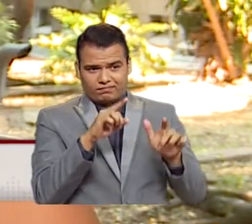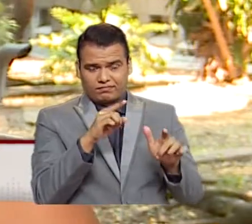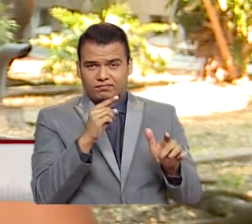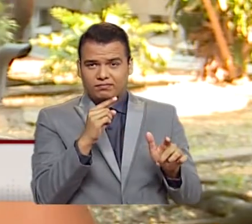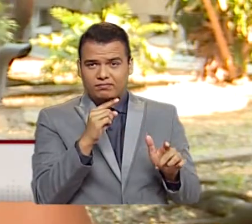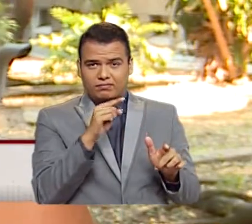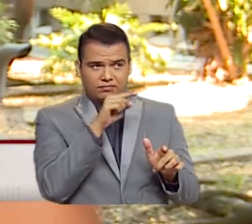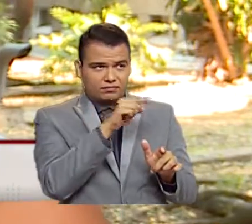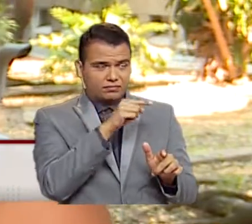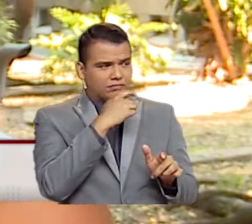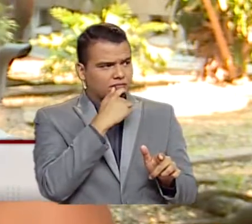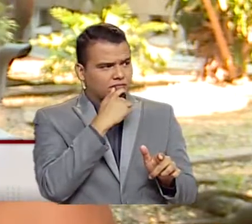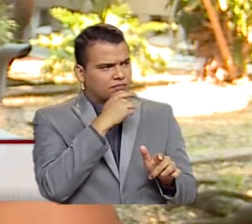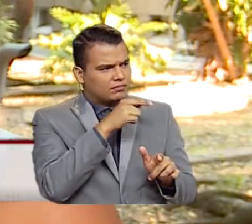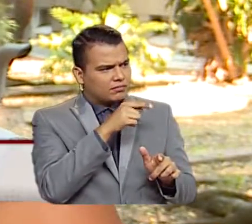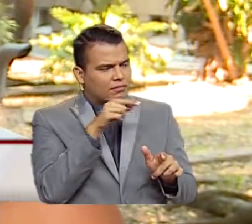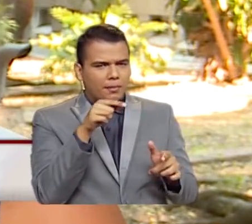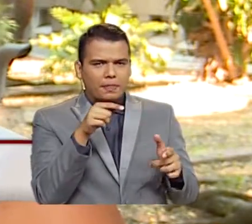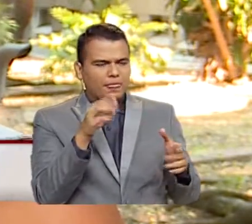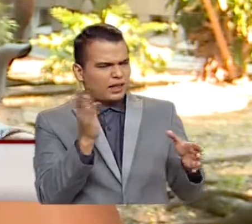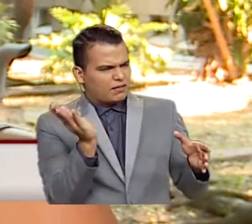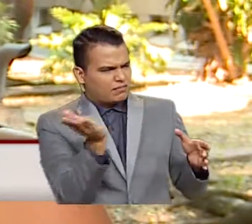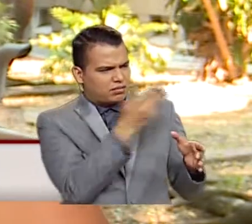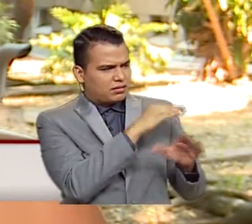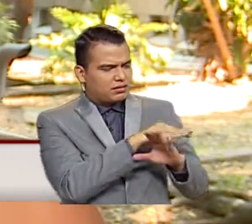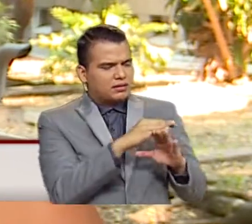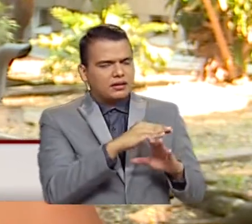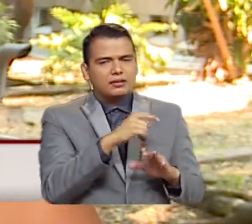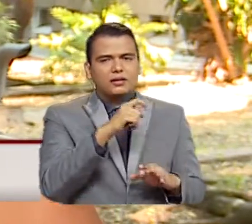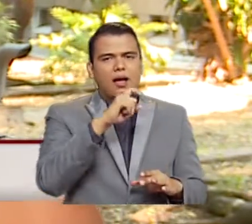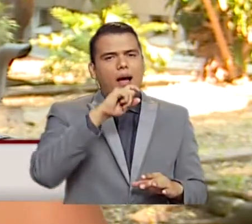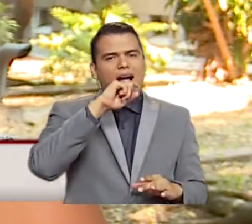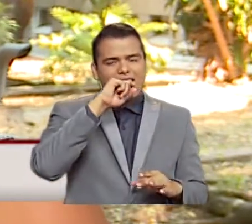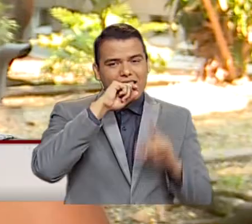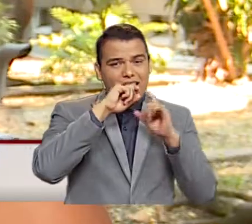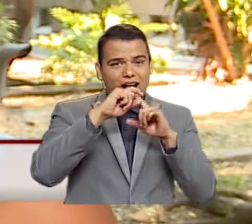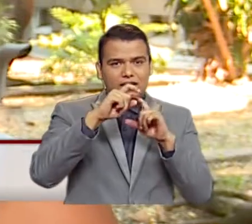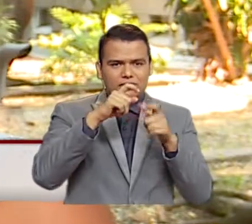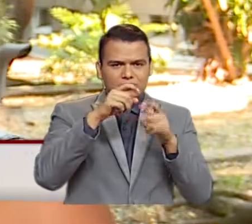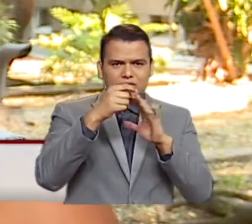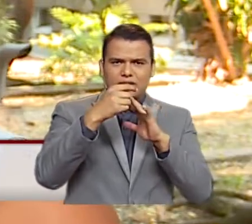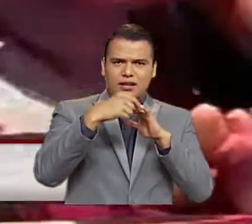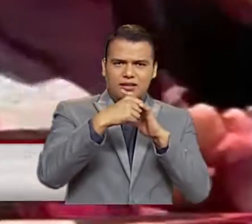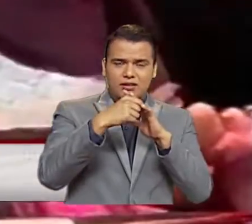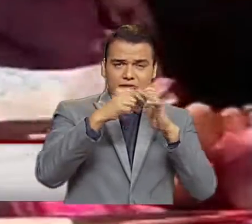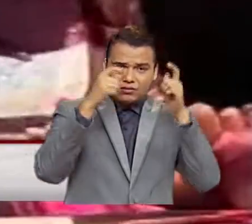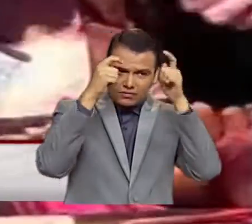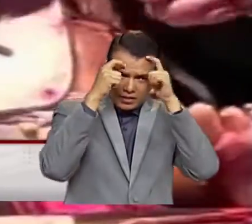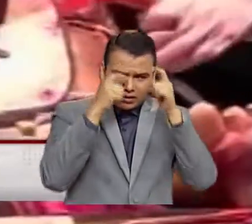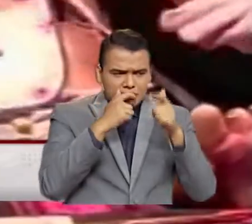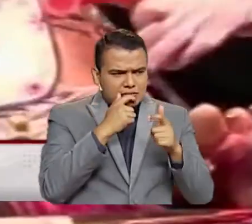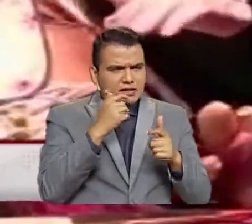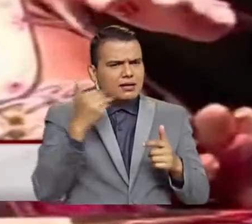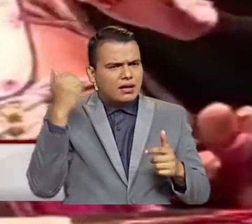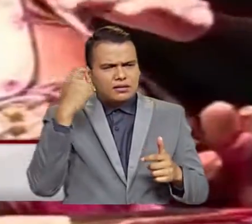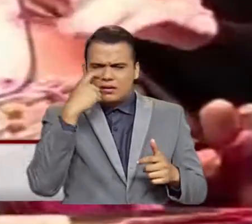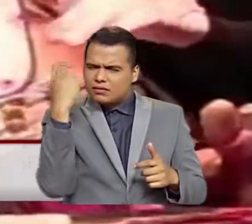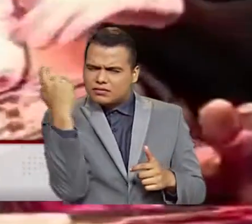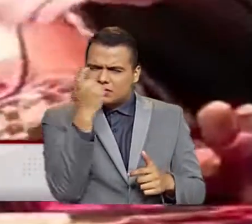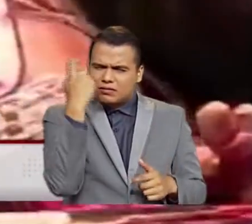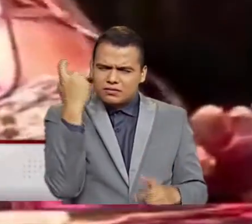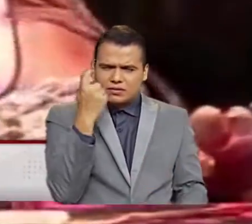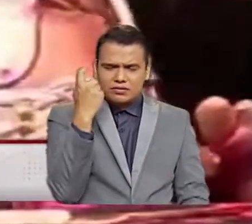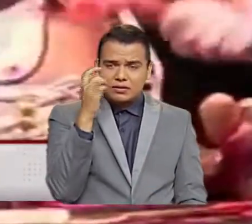cabeza, un anillo, que es el anillo del rey. Entonces este anillo ha sido buscado pues en todo el reino y resulta